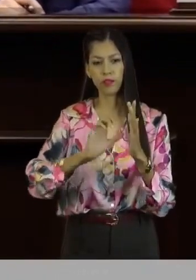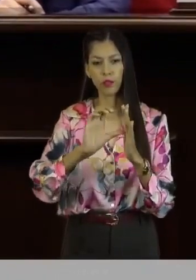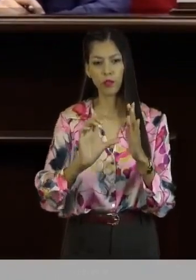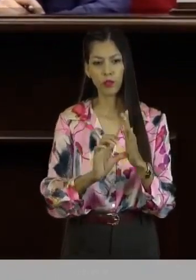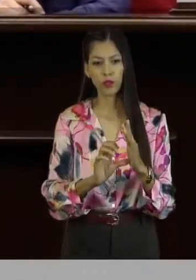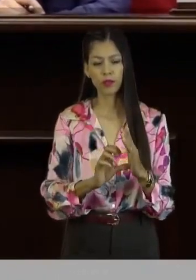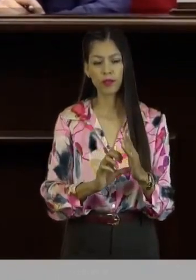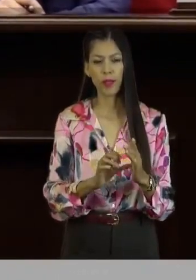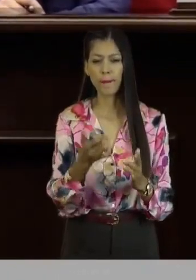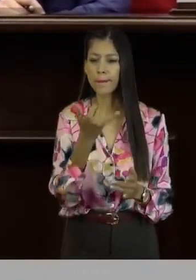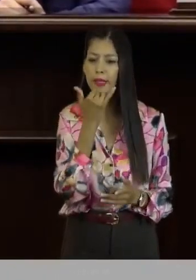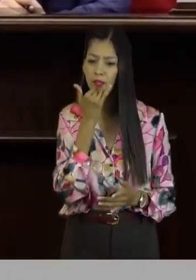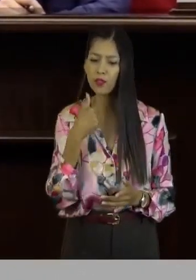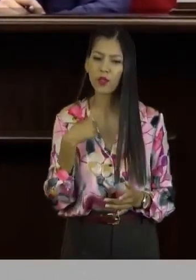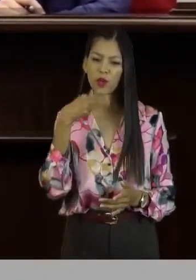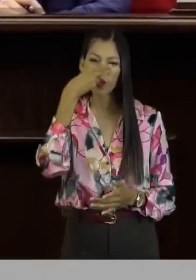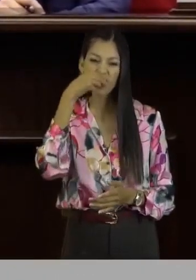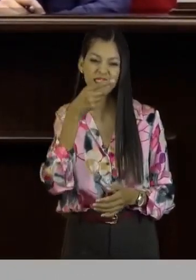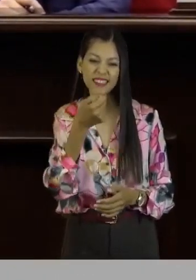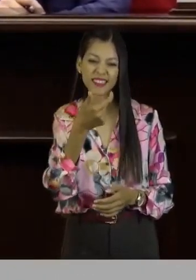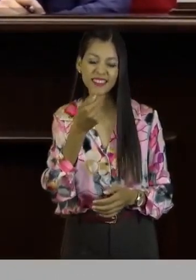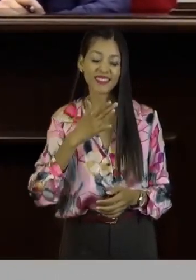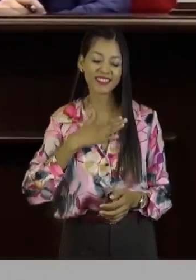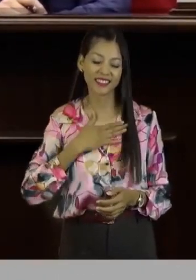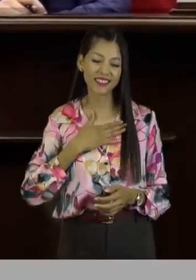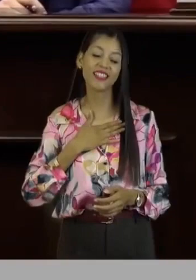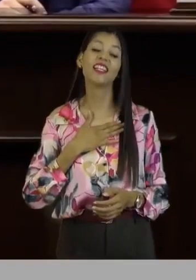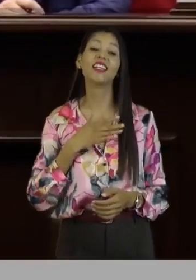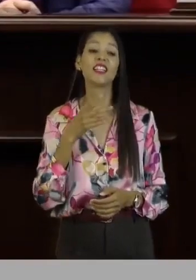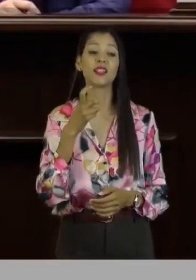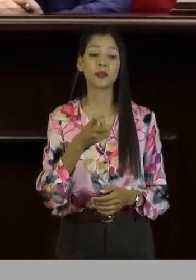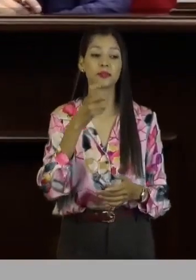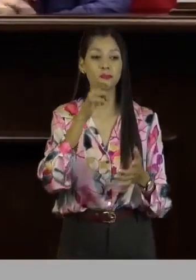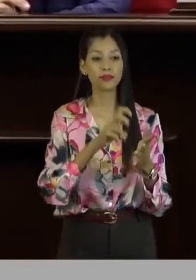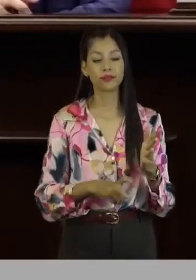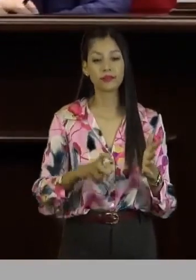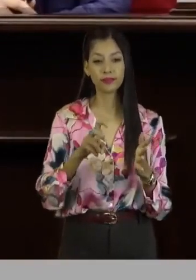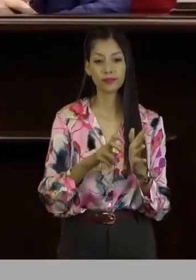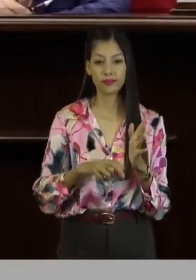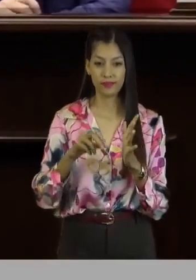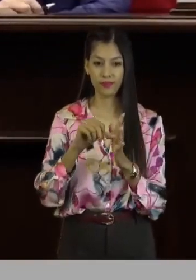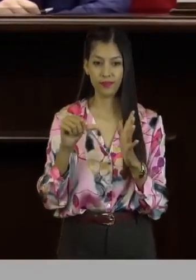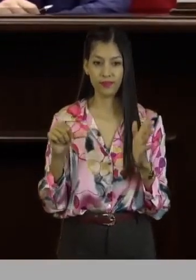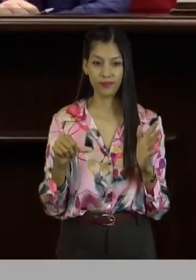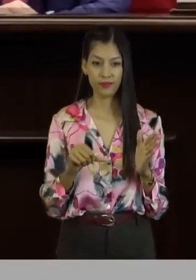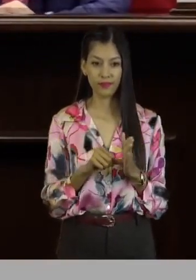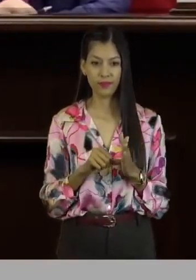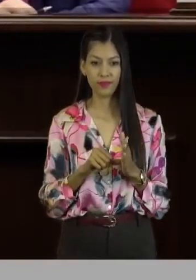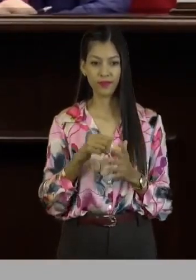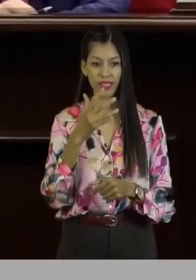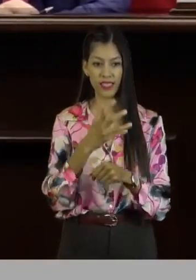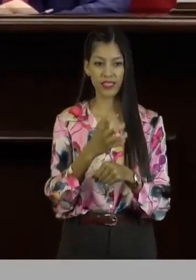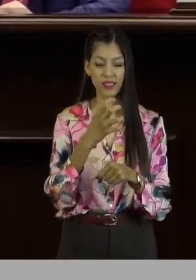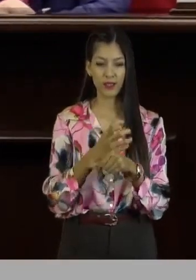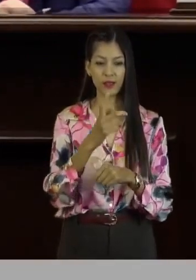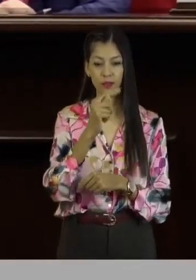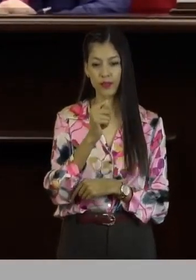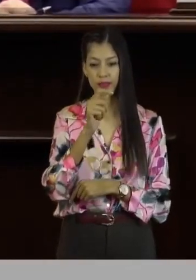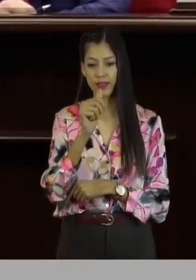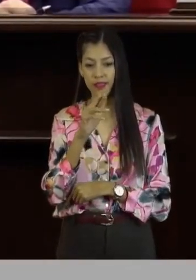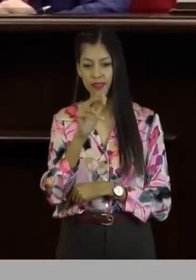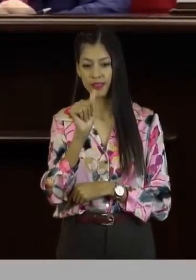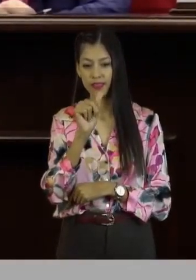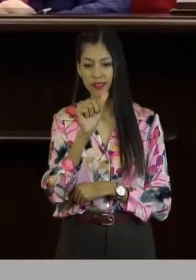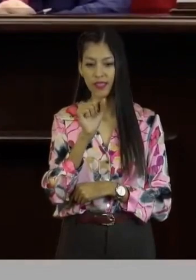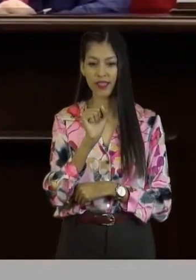pero es que ando un poco agripado, mediante la cual se reforma el artículo 5º transitorio.